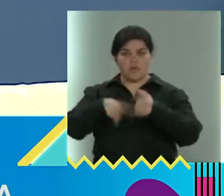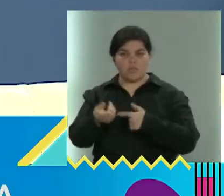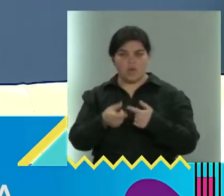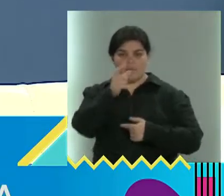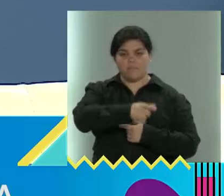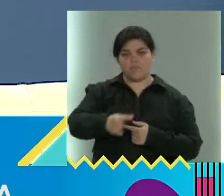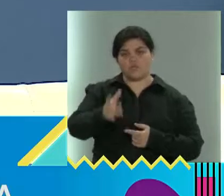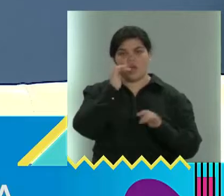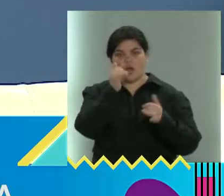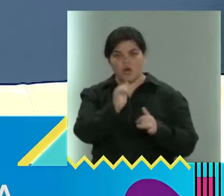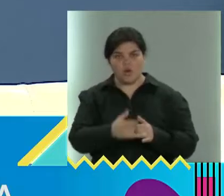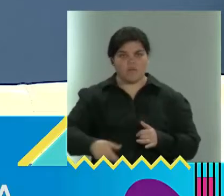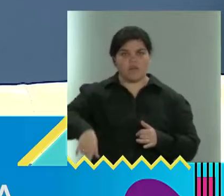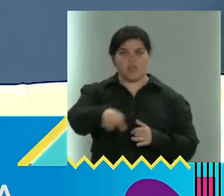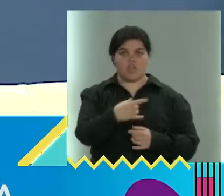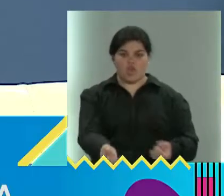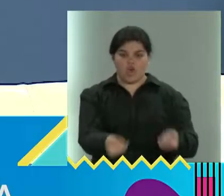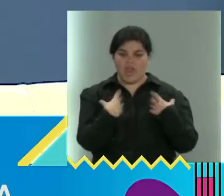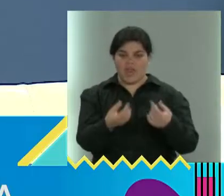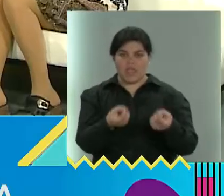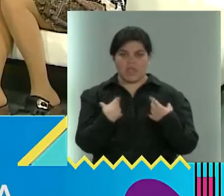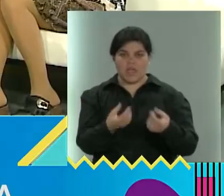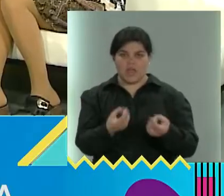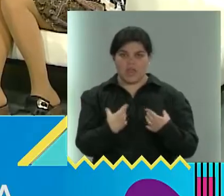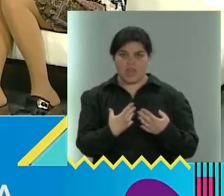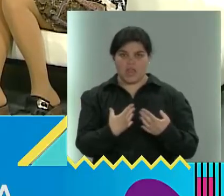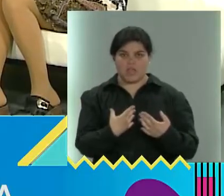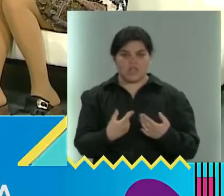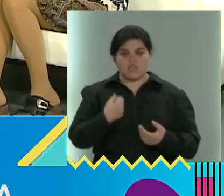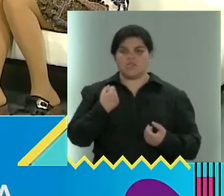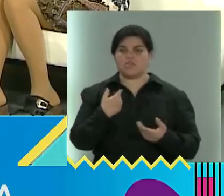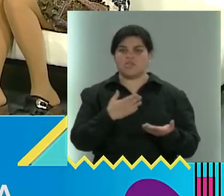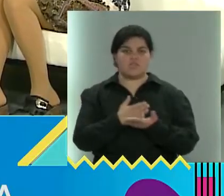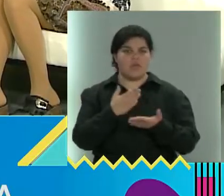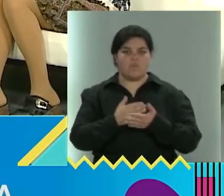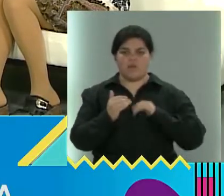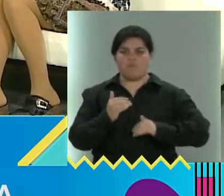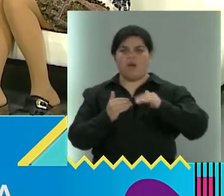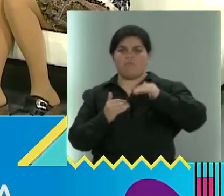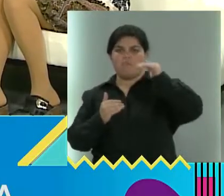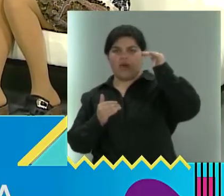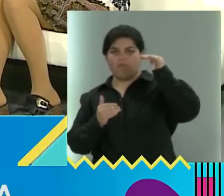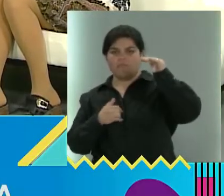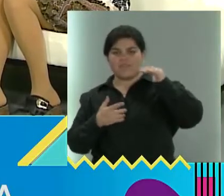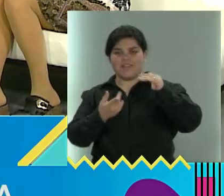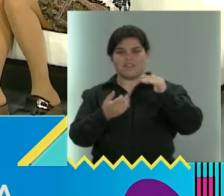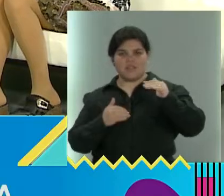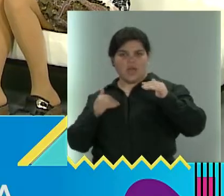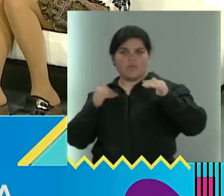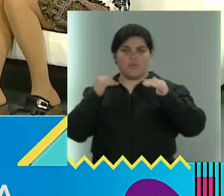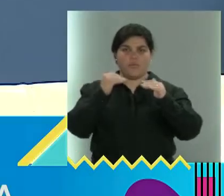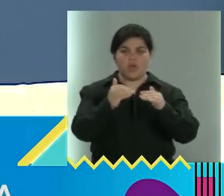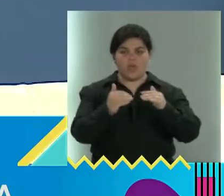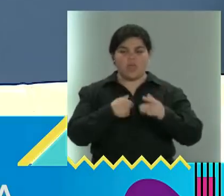que nos están criticando y que nos están interpelando y desafiando. Entonces, yo creo que hay que empezar con una